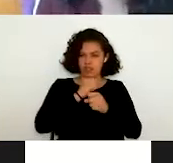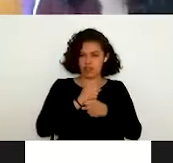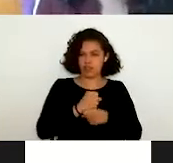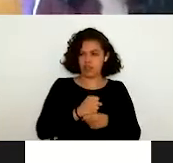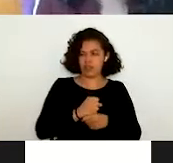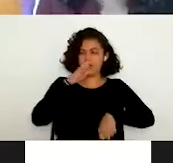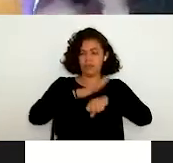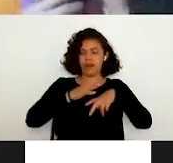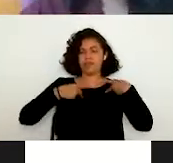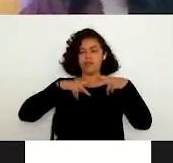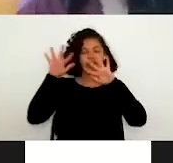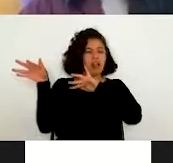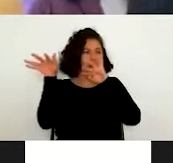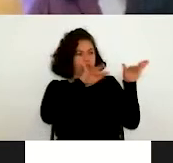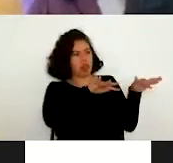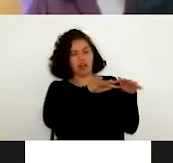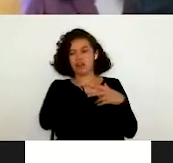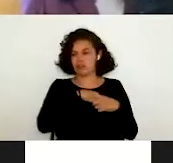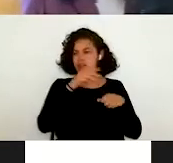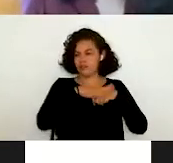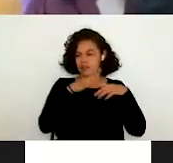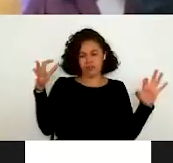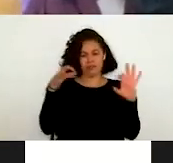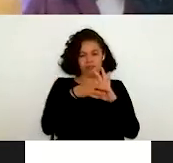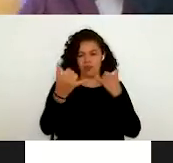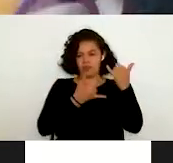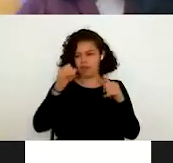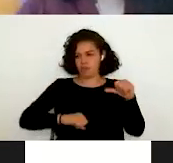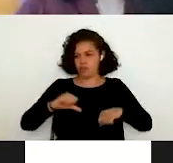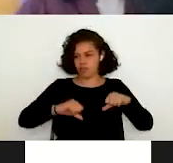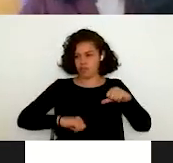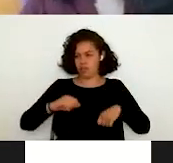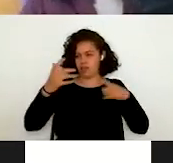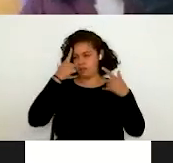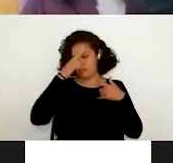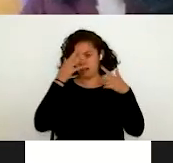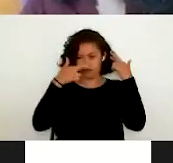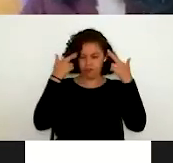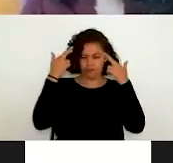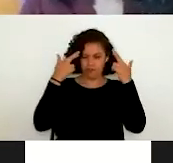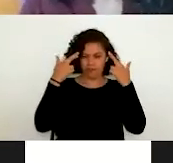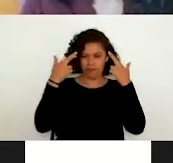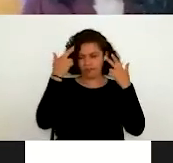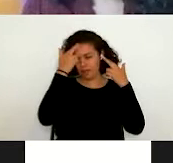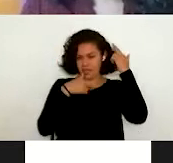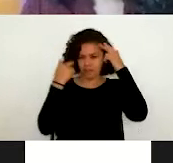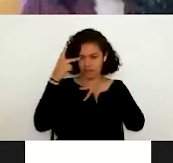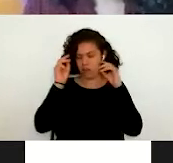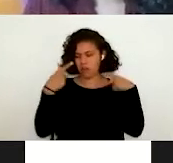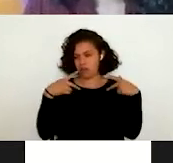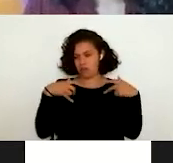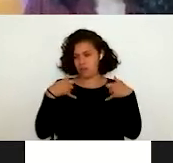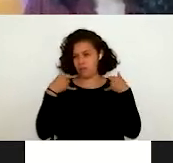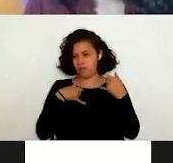más congruente hacer con ellos juegos o actividades lúdicas que con adolescentes, ¿no? O, por